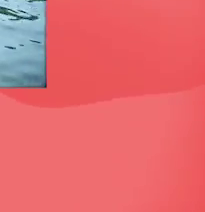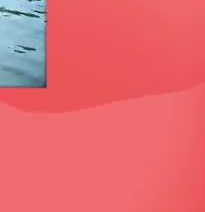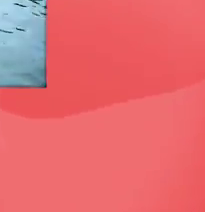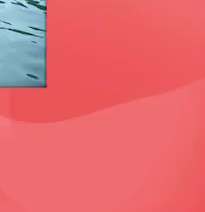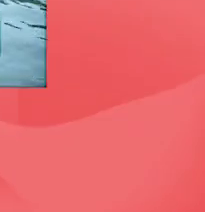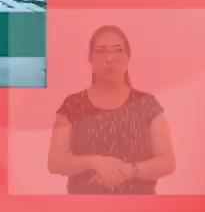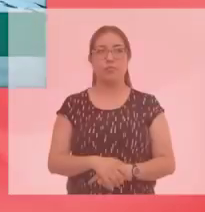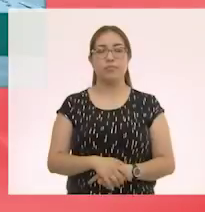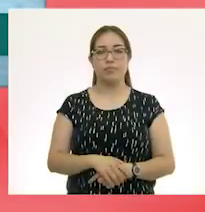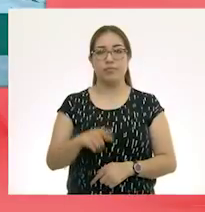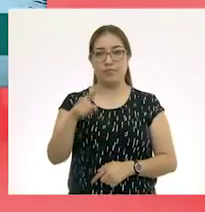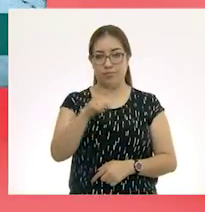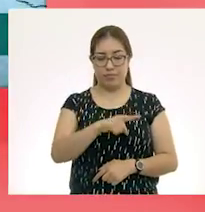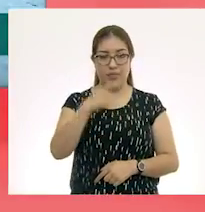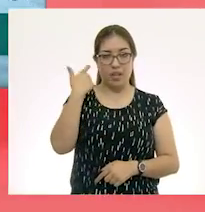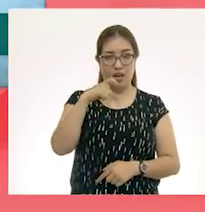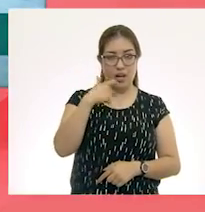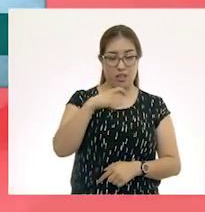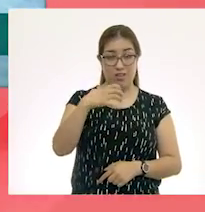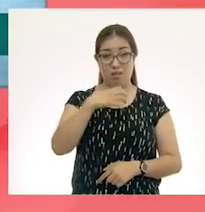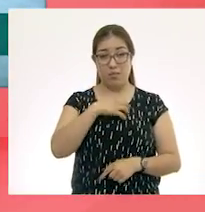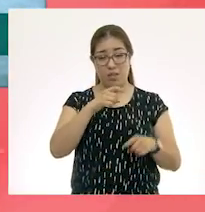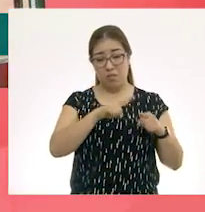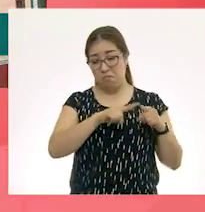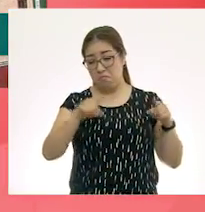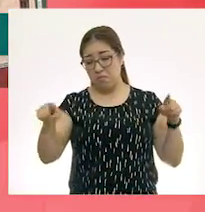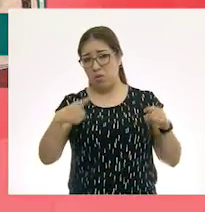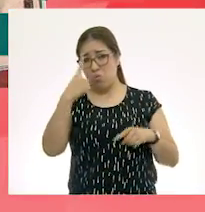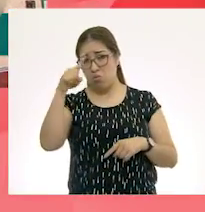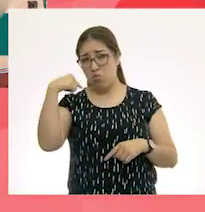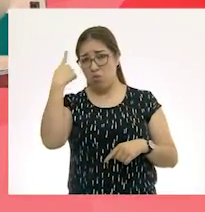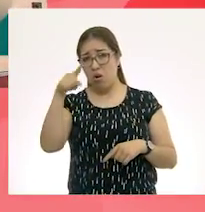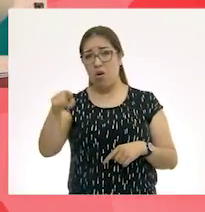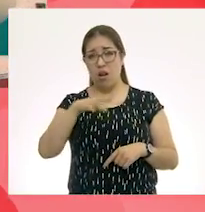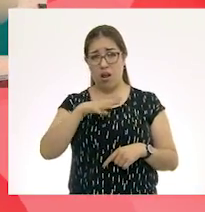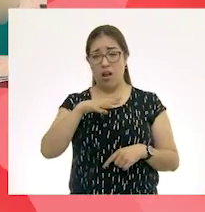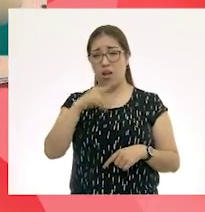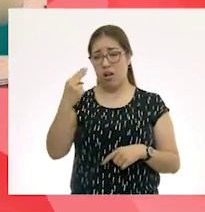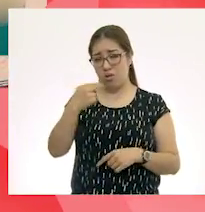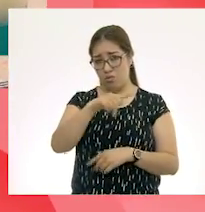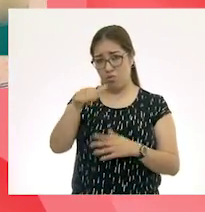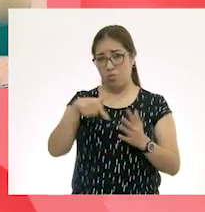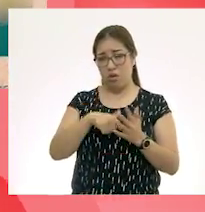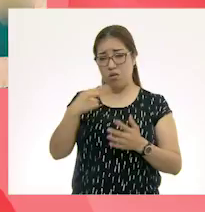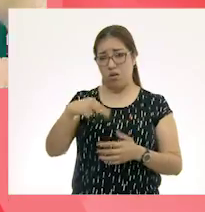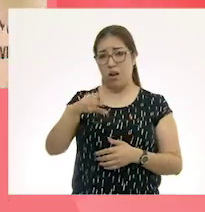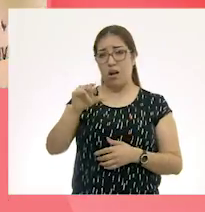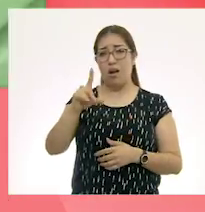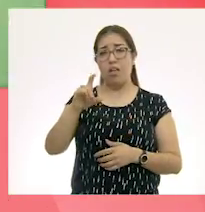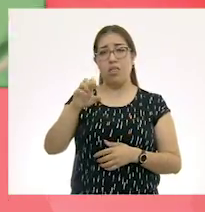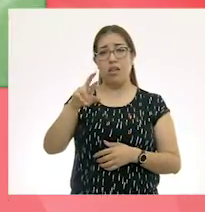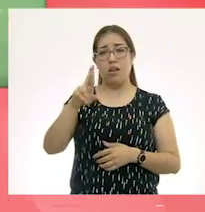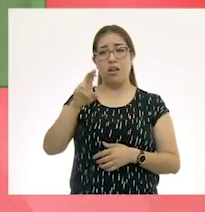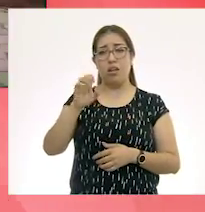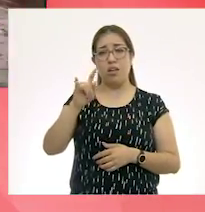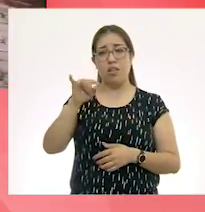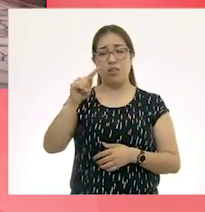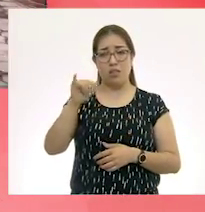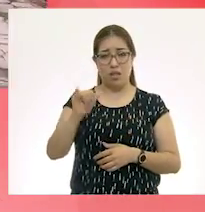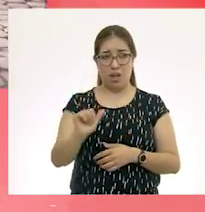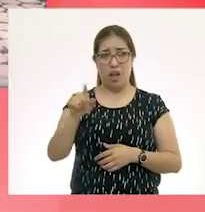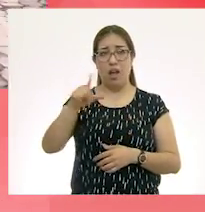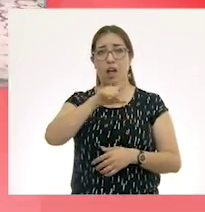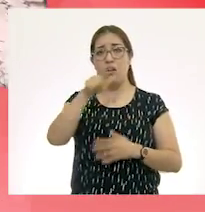A una hora de la capital queretana se encuentra Cadereyta. Y ahí hay una quinta en la que durante 95 años se